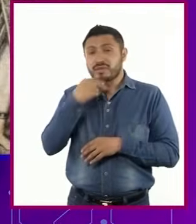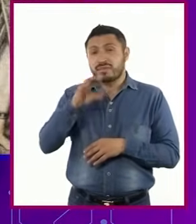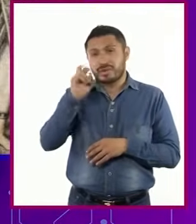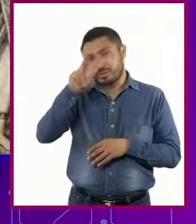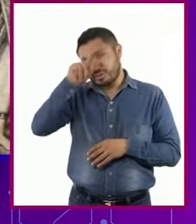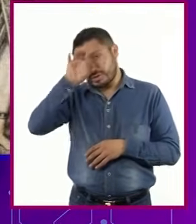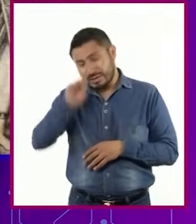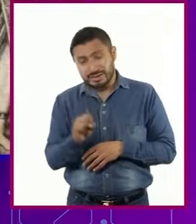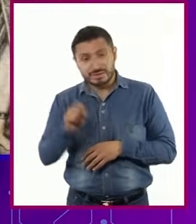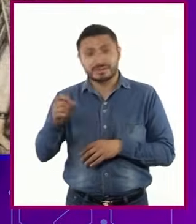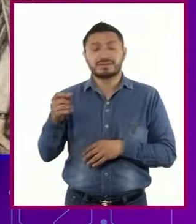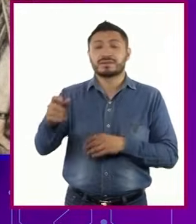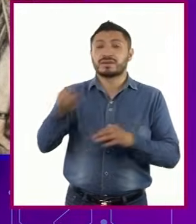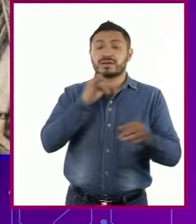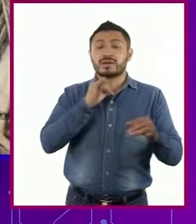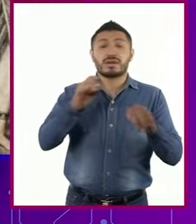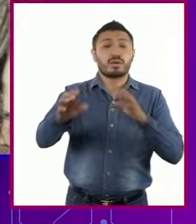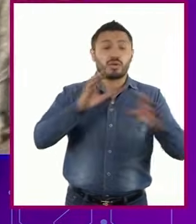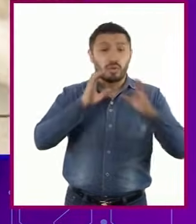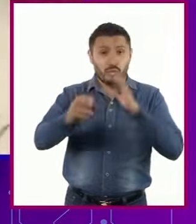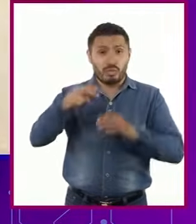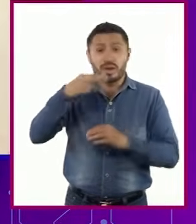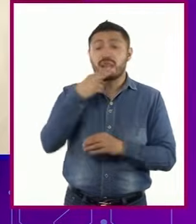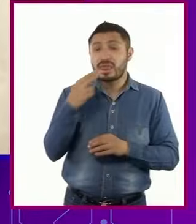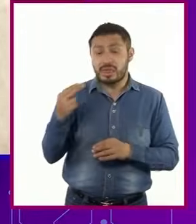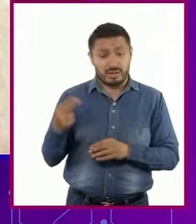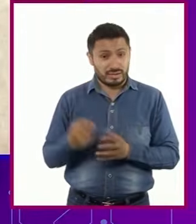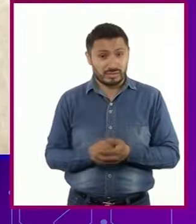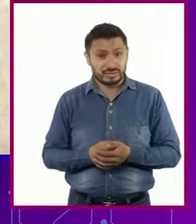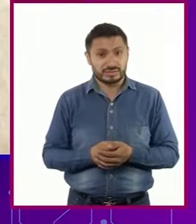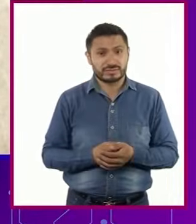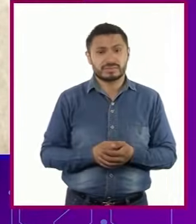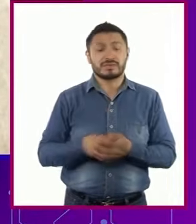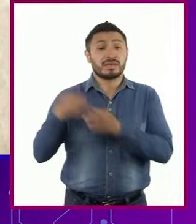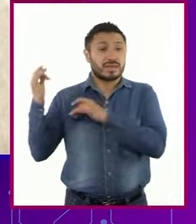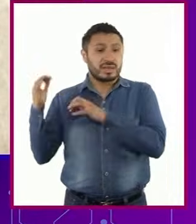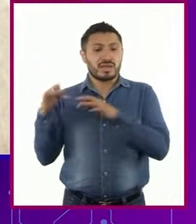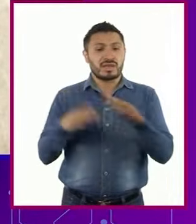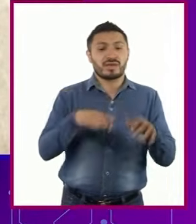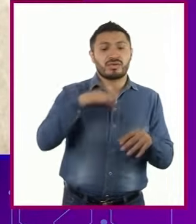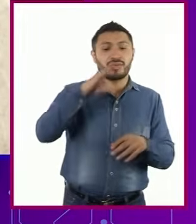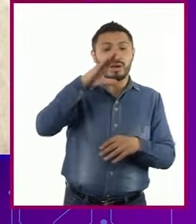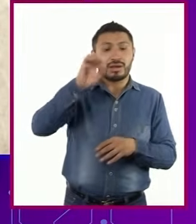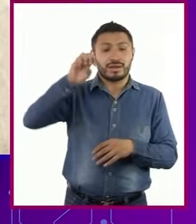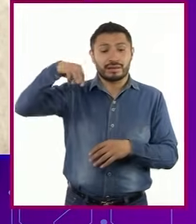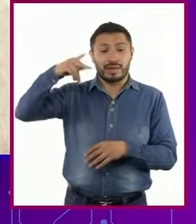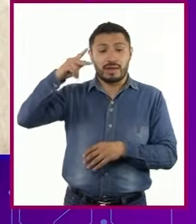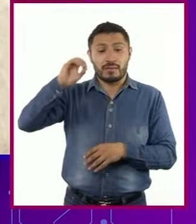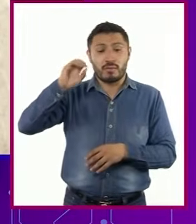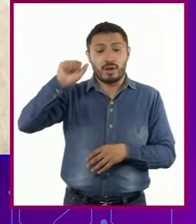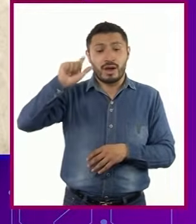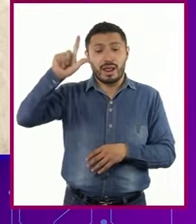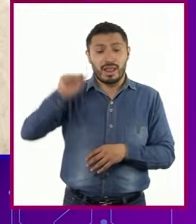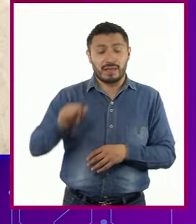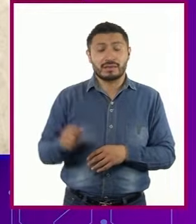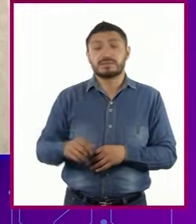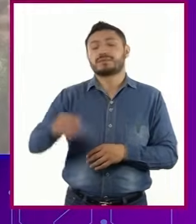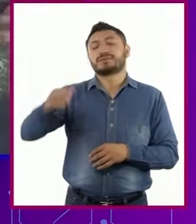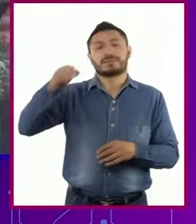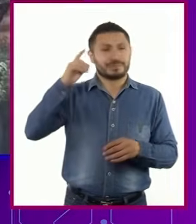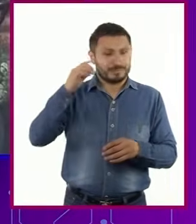lograra comunicarse con los nahuas. Cortés llegó a Zempoala, donde se dio cuenta de la aversión hacia los